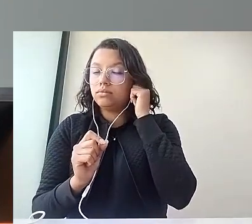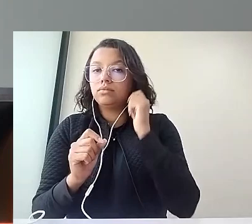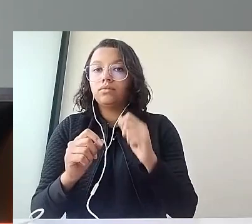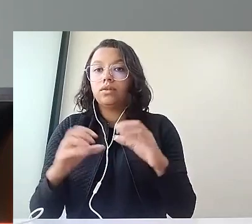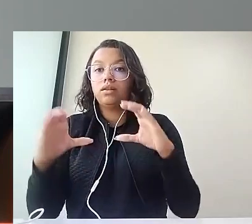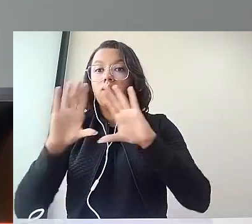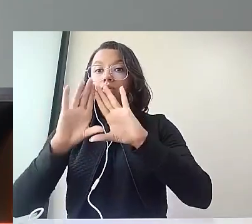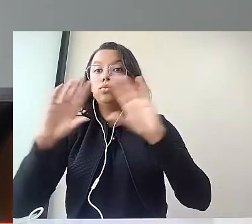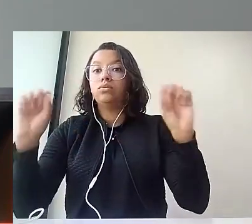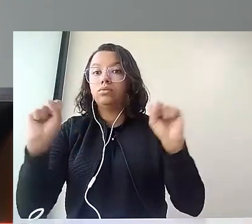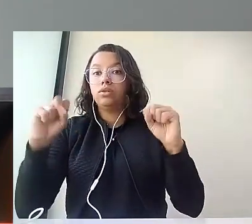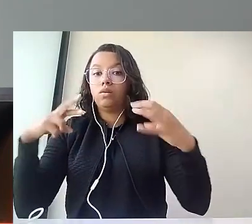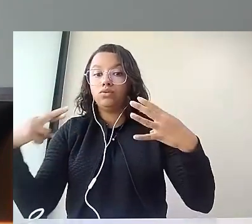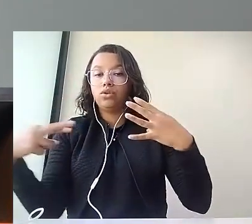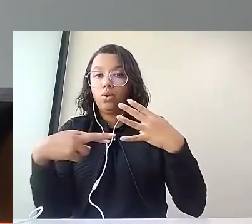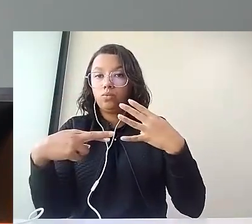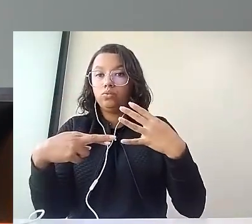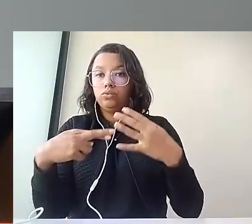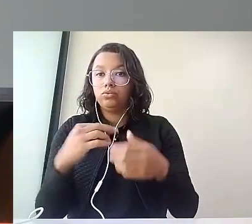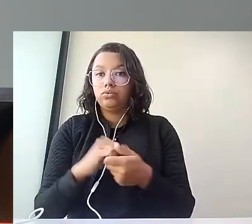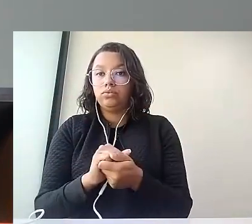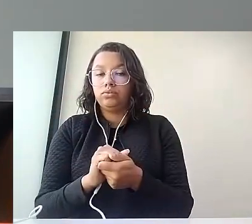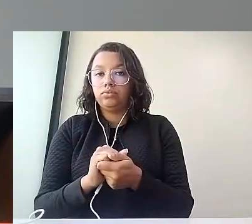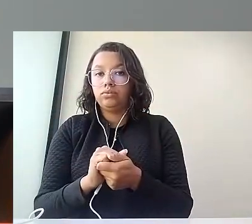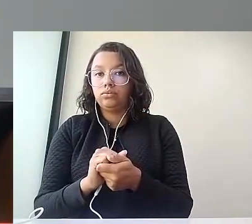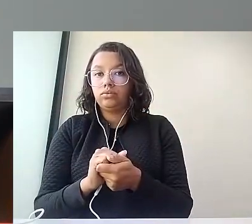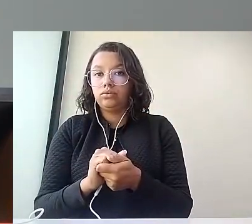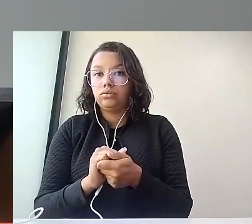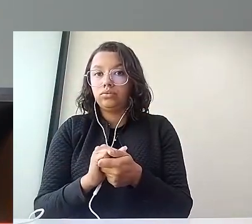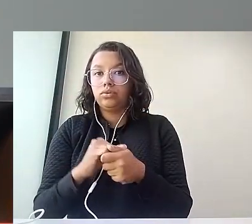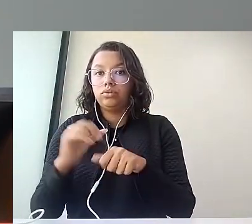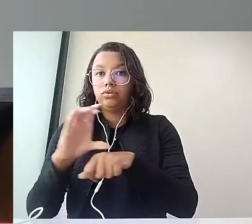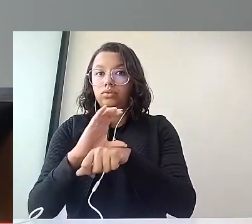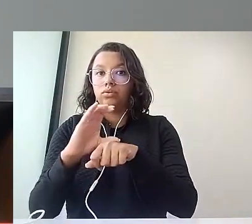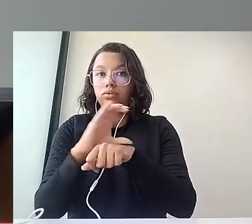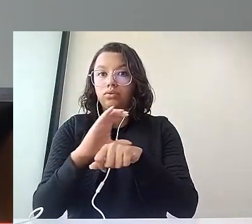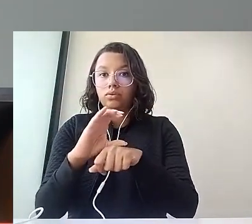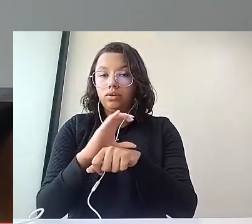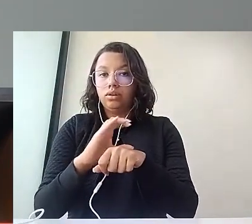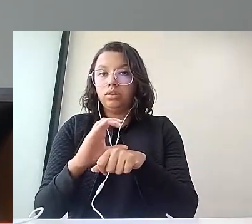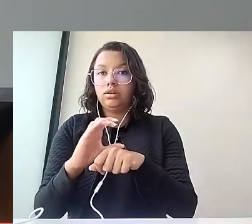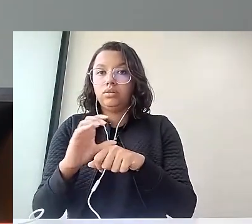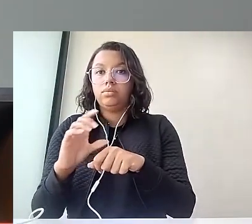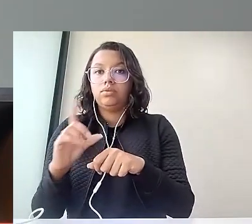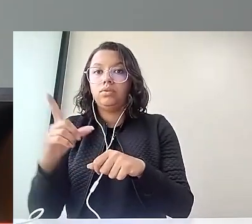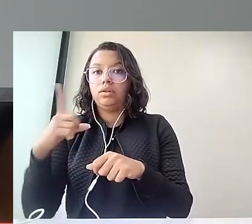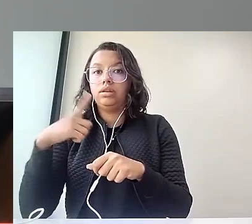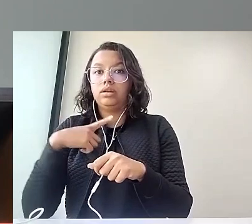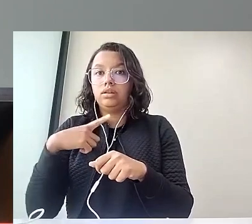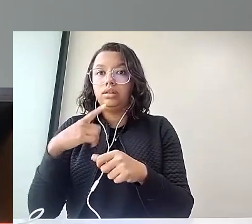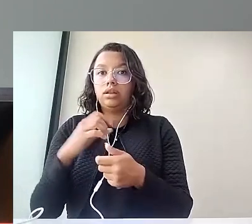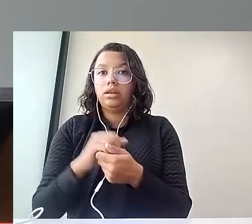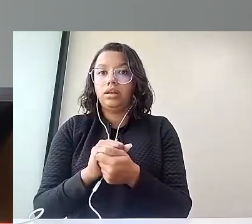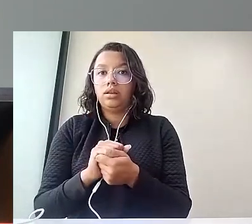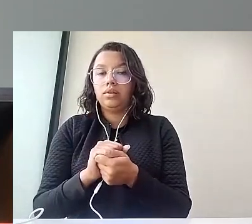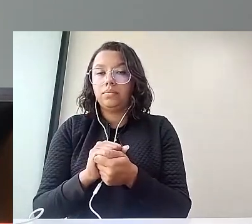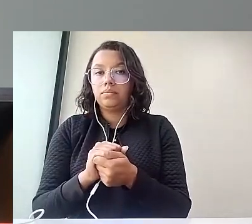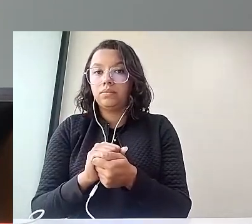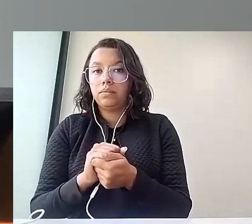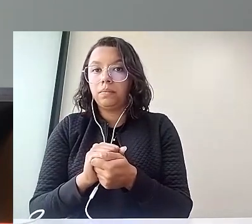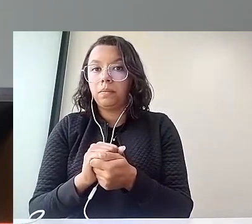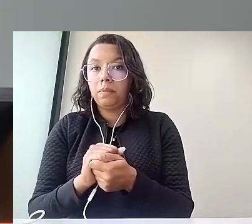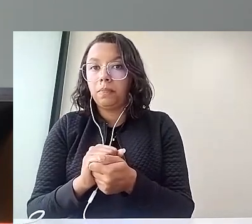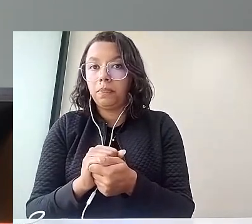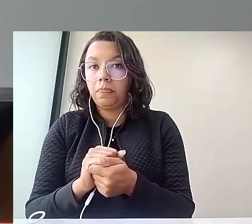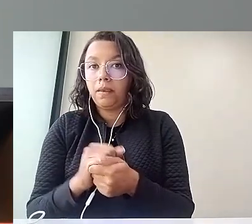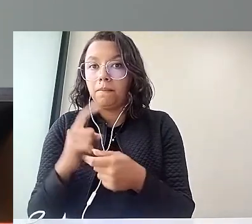etc. Pues un constitucionalismo de alta energía con una baja juridicidad, porque se admite